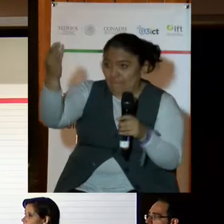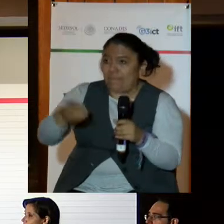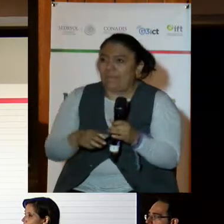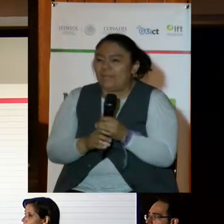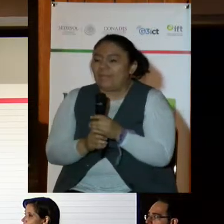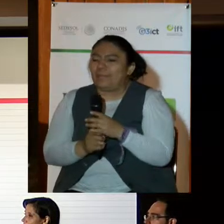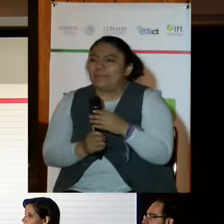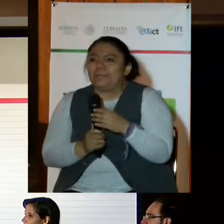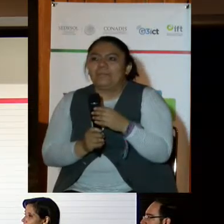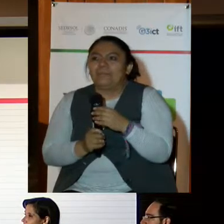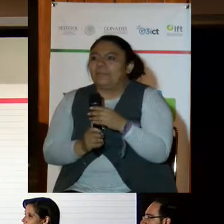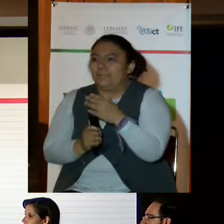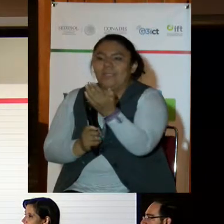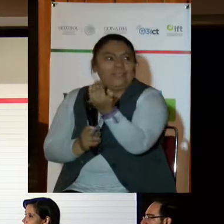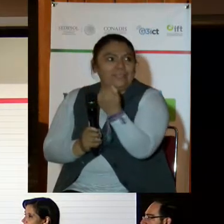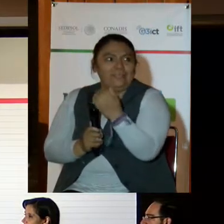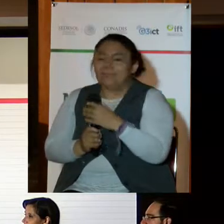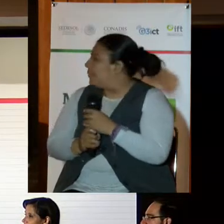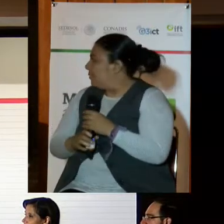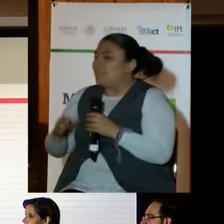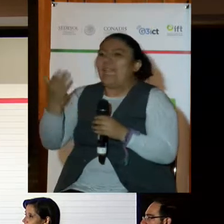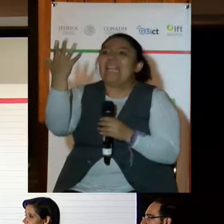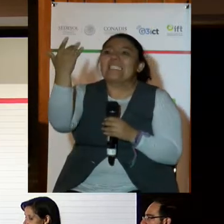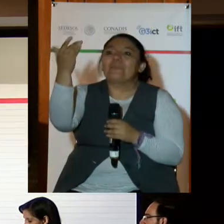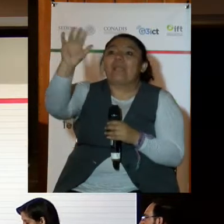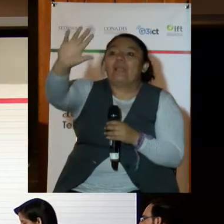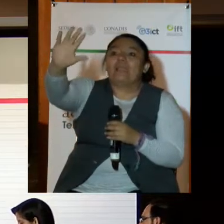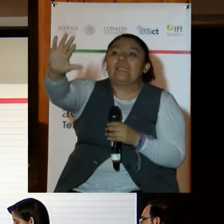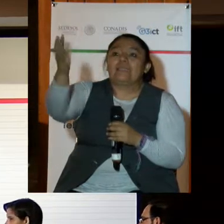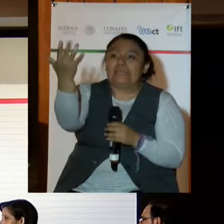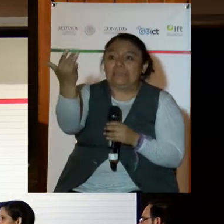lineamientos van a servir para los usuarios con discapacidad, ¿no?